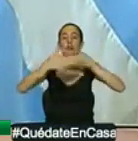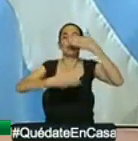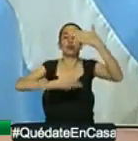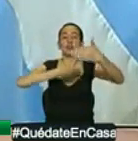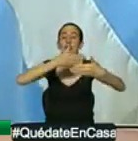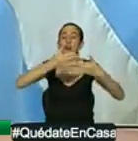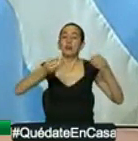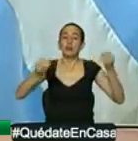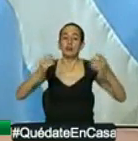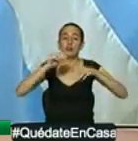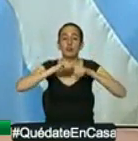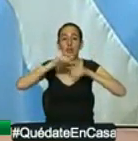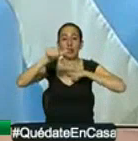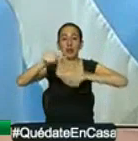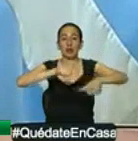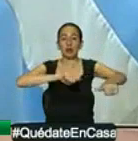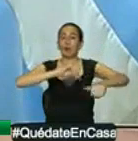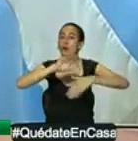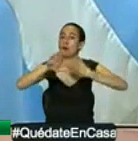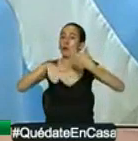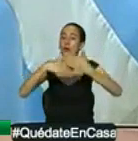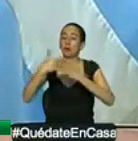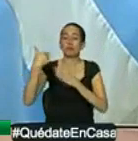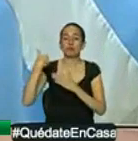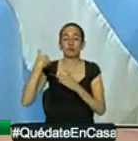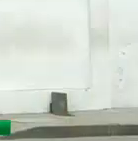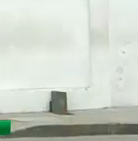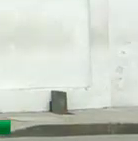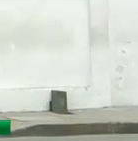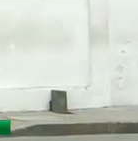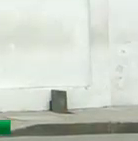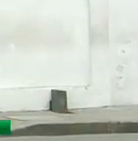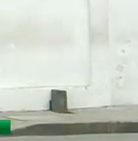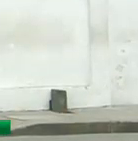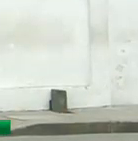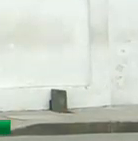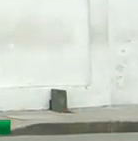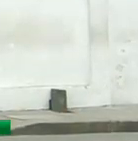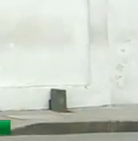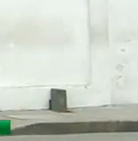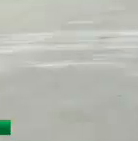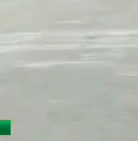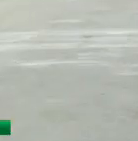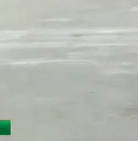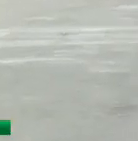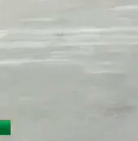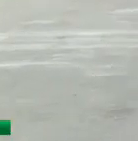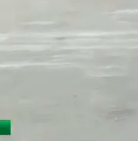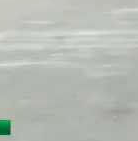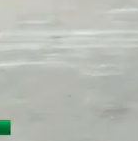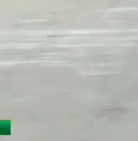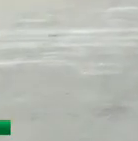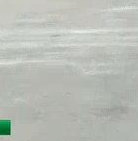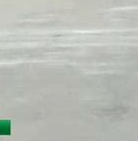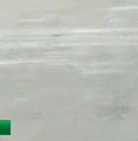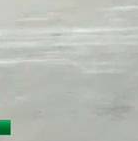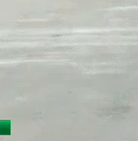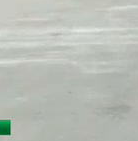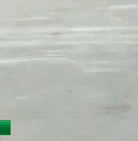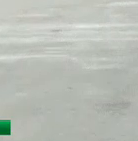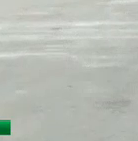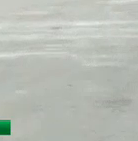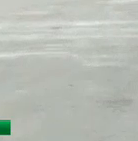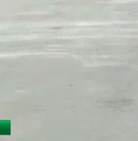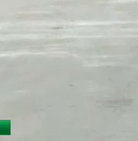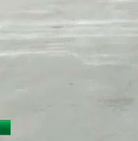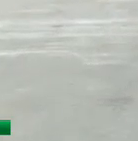administradores tener absoluto control de la identificación. Y que hay dos puntos en donde serán sepultados. Estamos todas